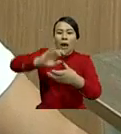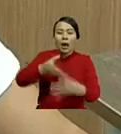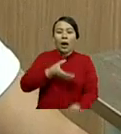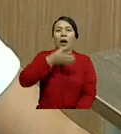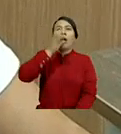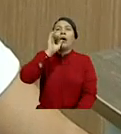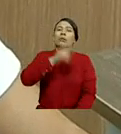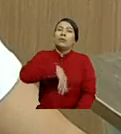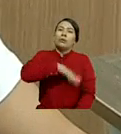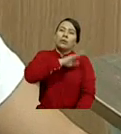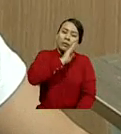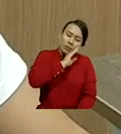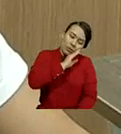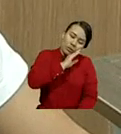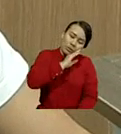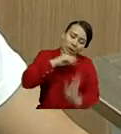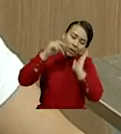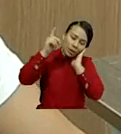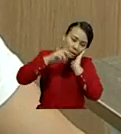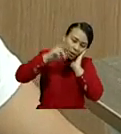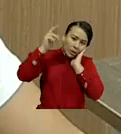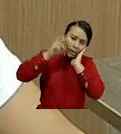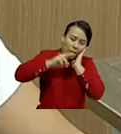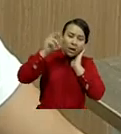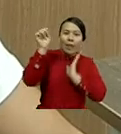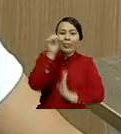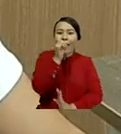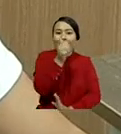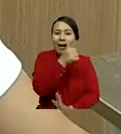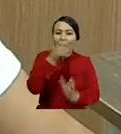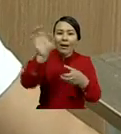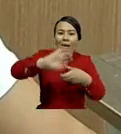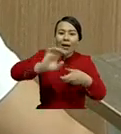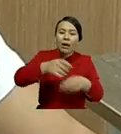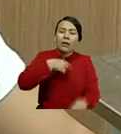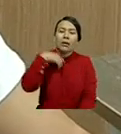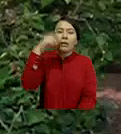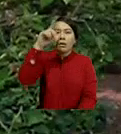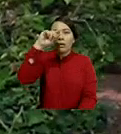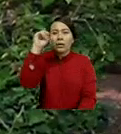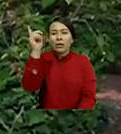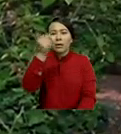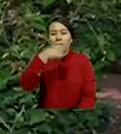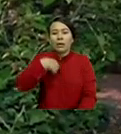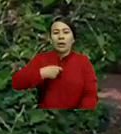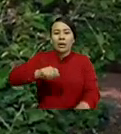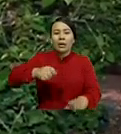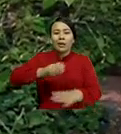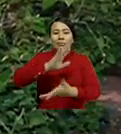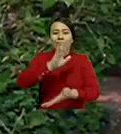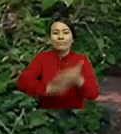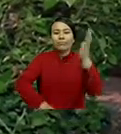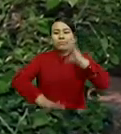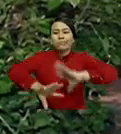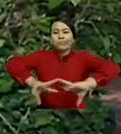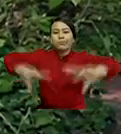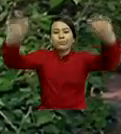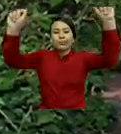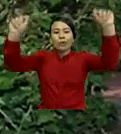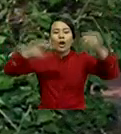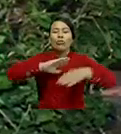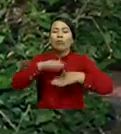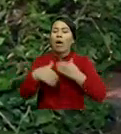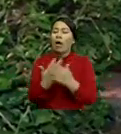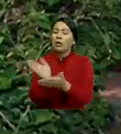tomando. Ah, con los tres que llegaron. Sí, que ya estábamos chidos nosotros y dijeron, no, nosotros ponemos el trago, vamos a seguir tomando. Se me llevaron toda